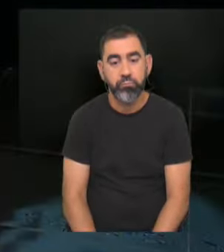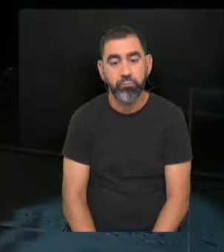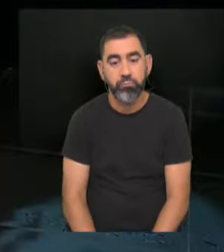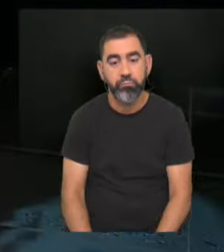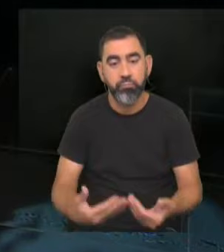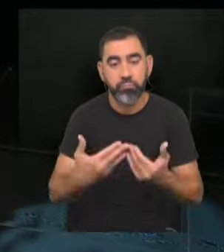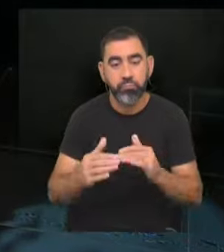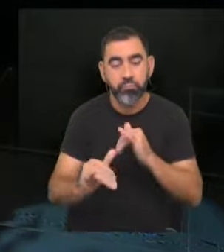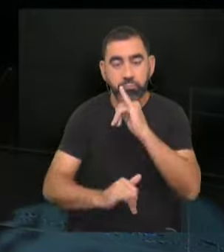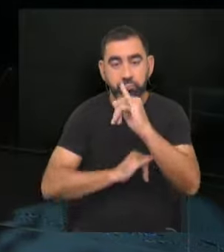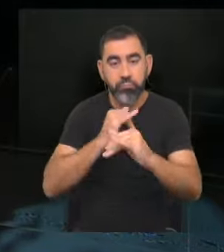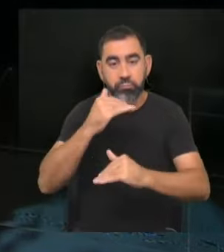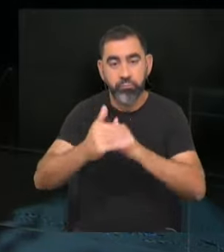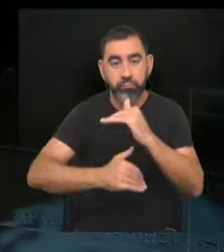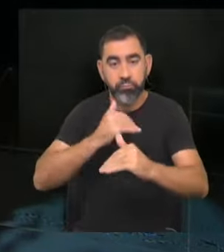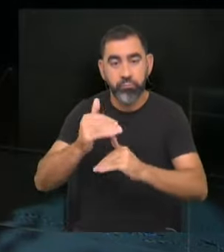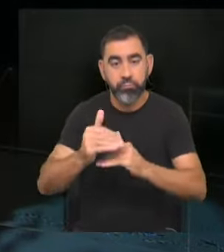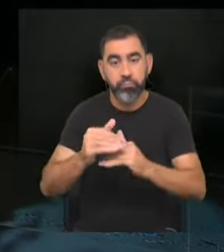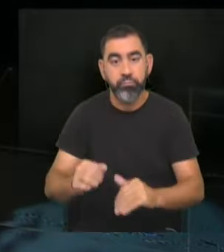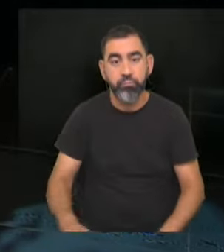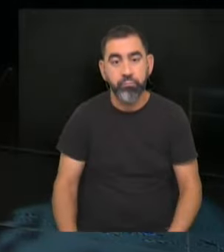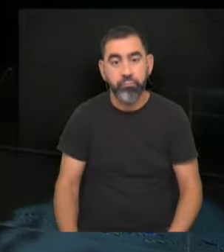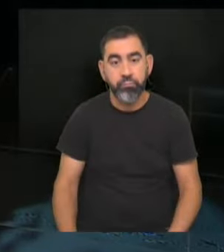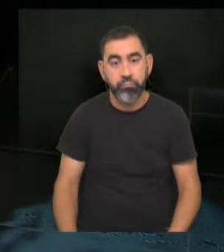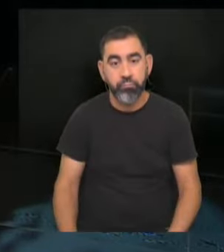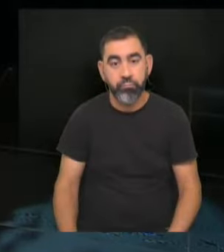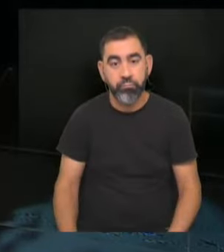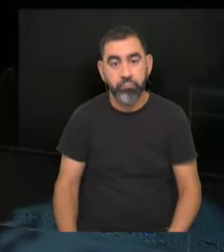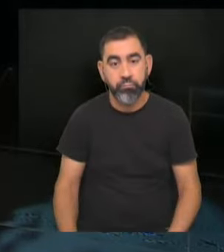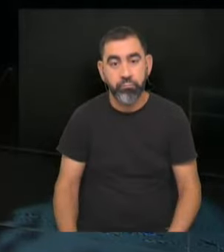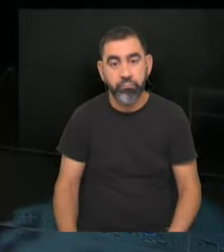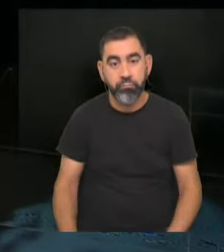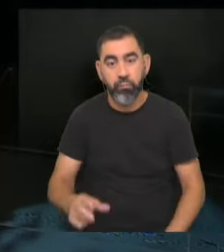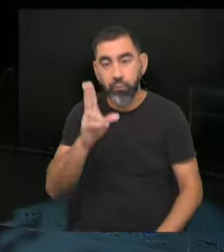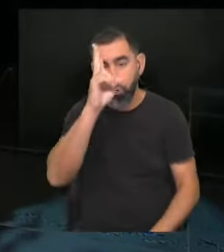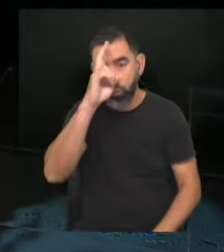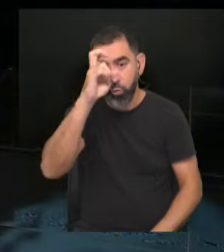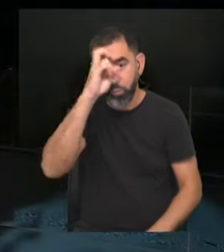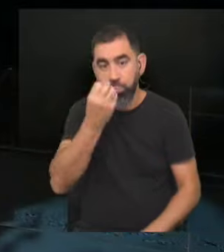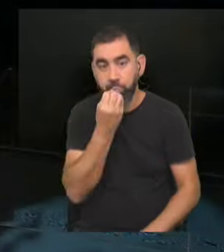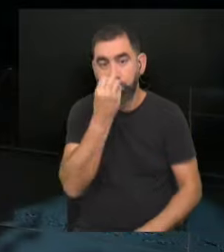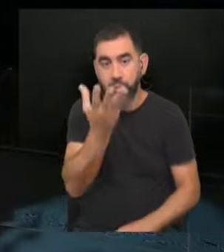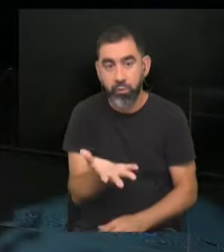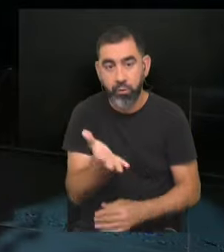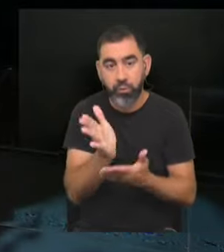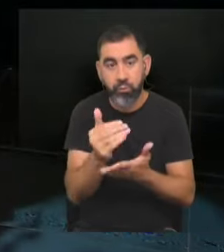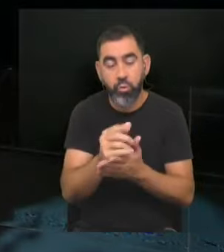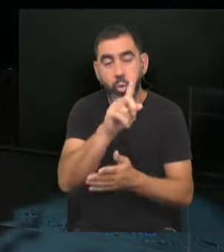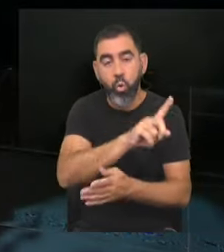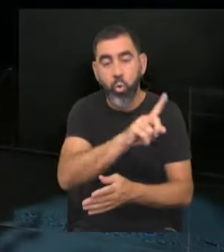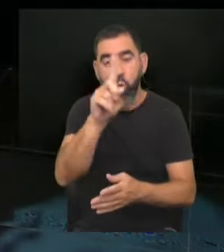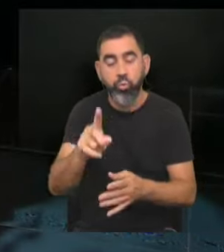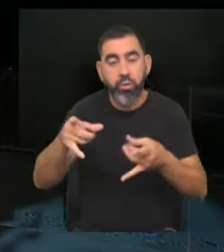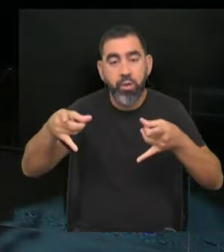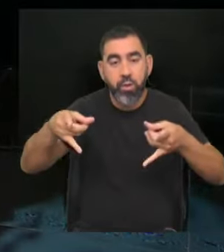comenzando con el desarrollo informativo les decimos que en el hospital de flores hay 11